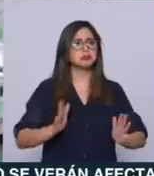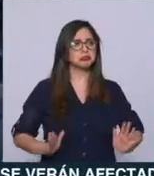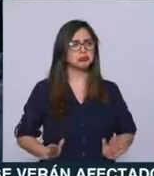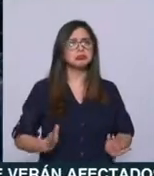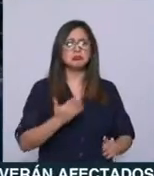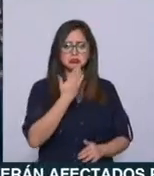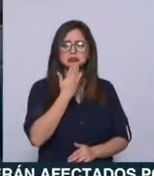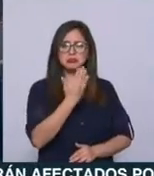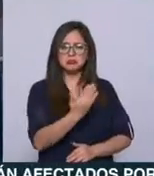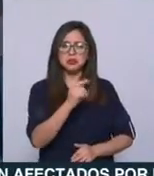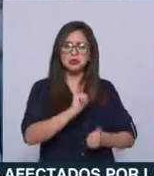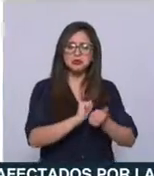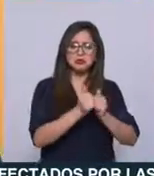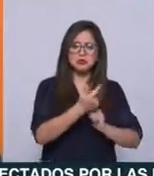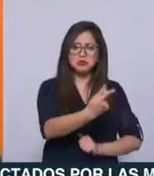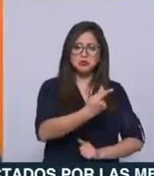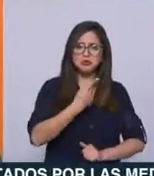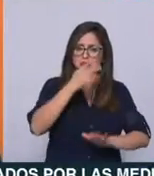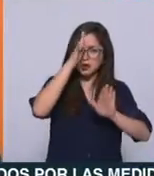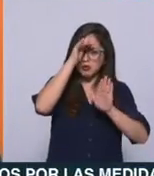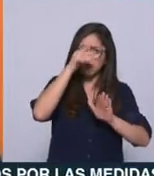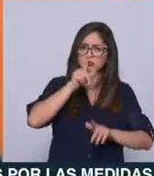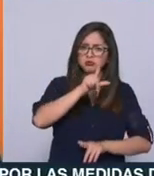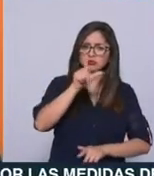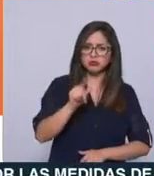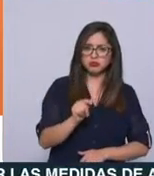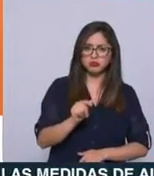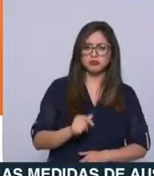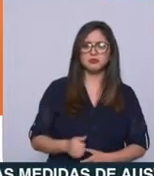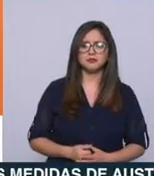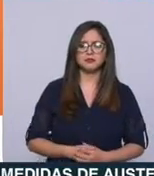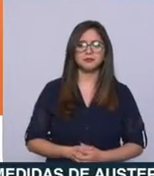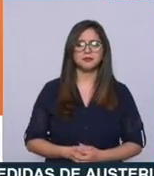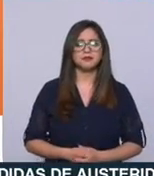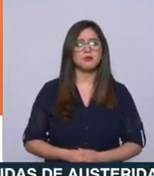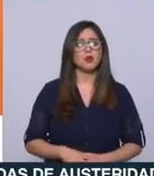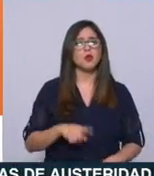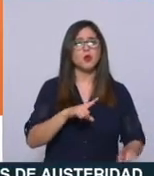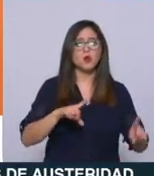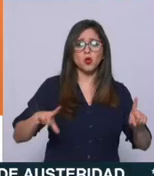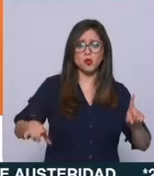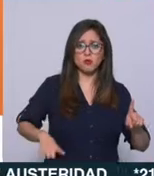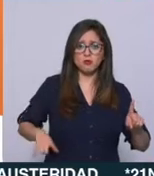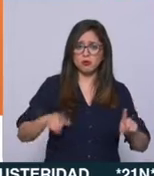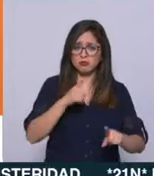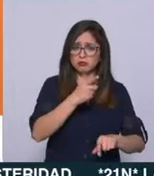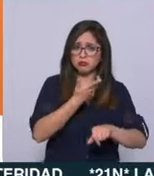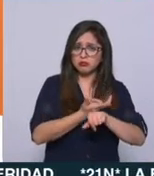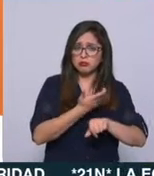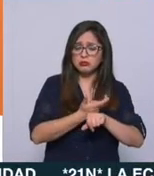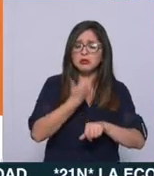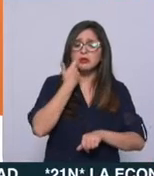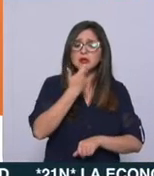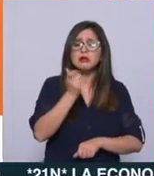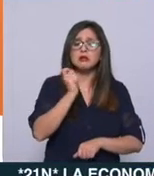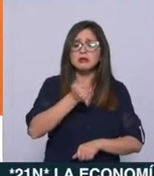buscarán acercar posiciones. Lo que está buscando el gobierno de Estados Unidos son medidas que tengan efecto a corto